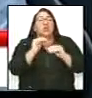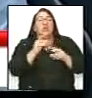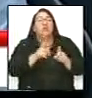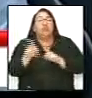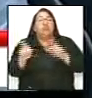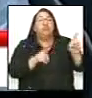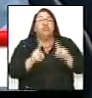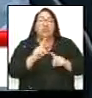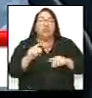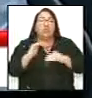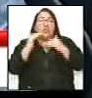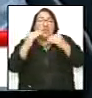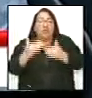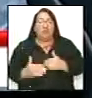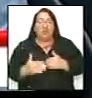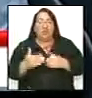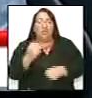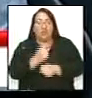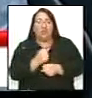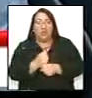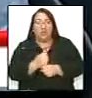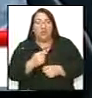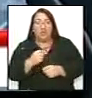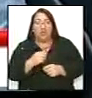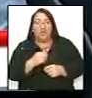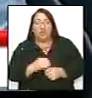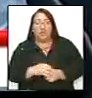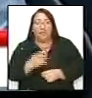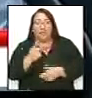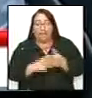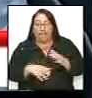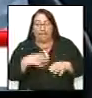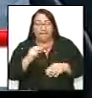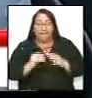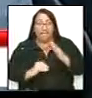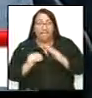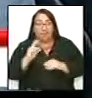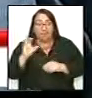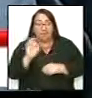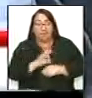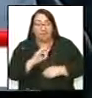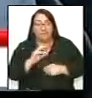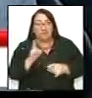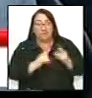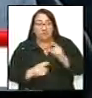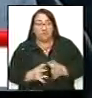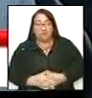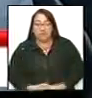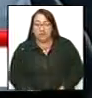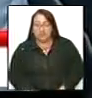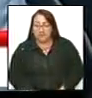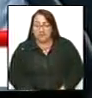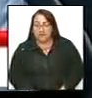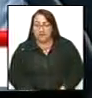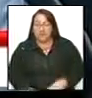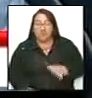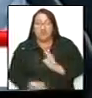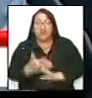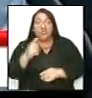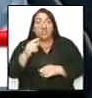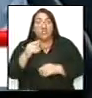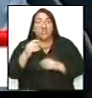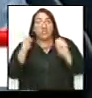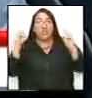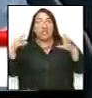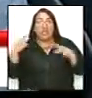que limita la producción del inversor para que no exceda nunca la prueba del consumo del establecimiento y no salga la energía a la calle